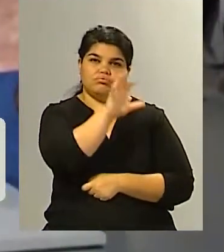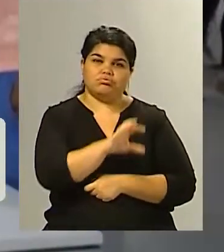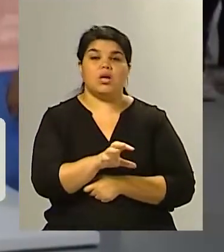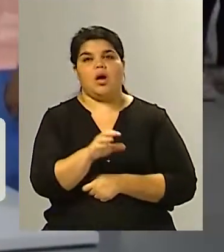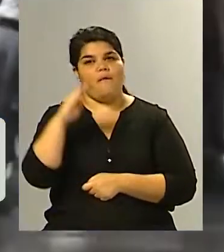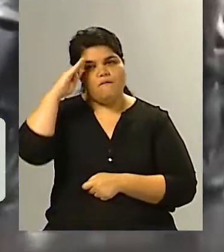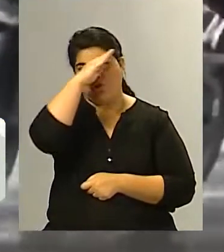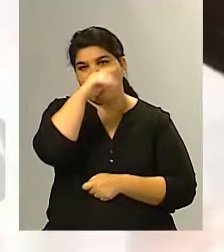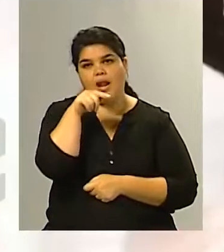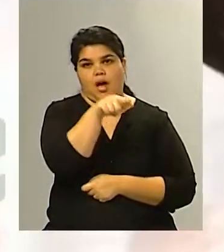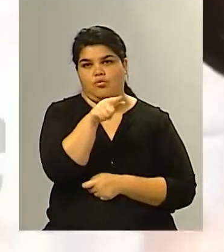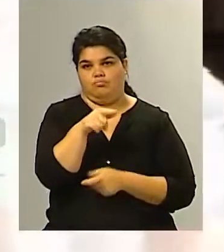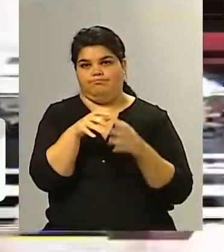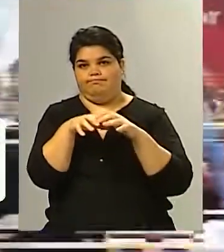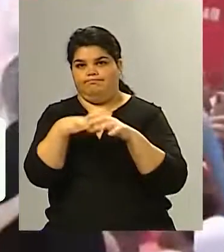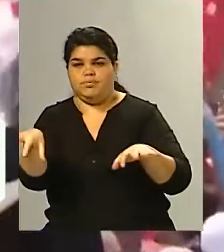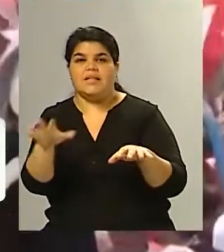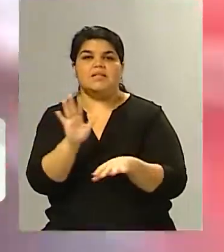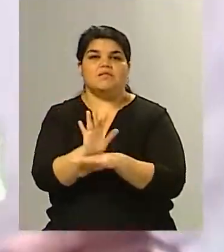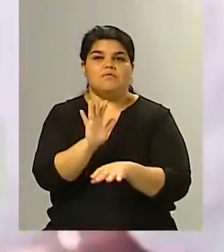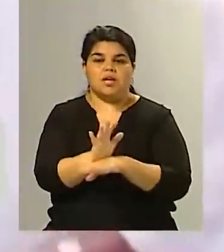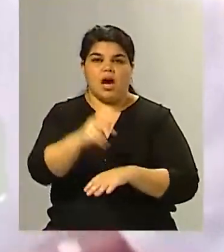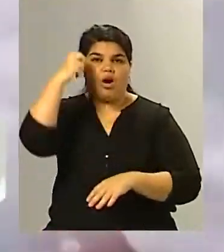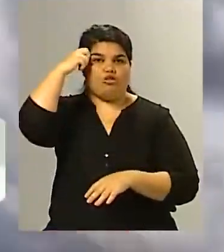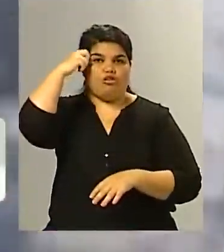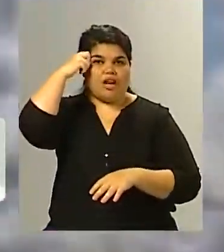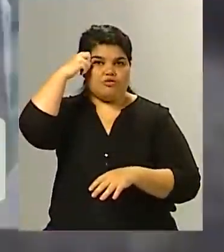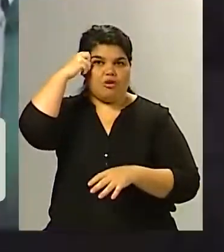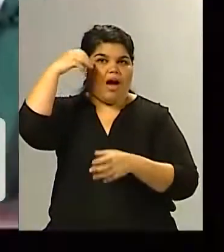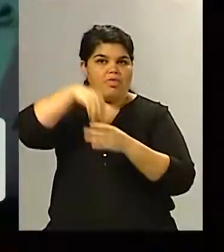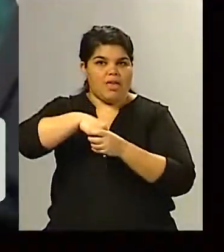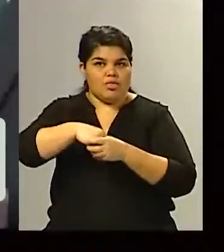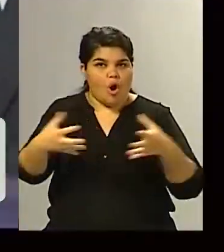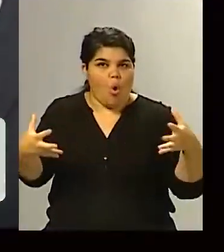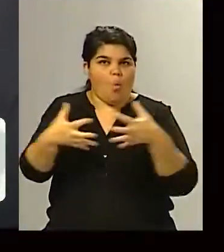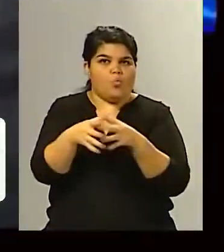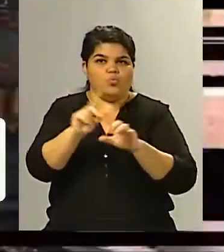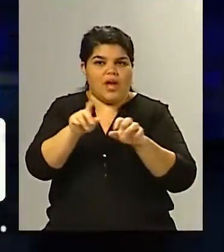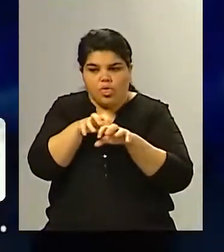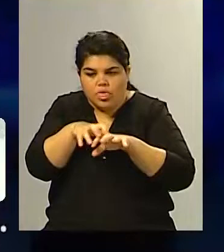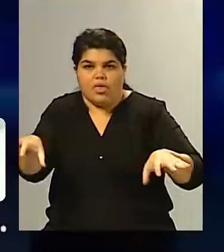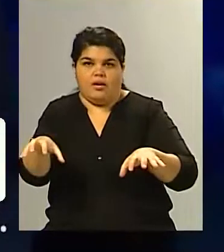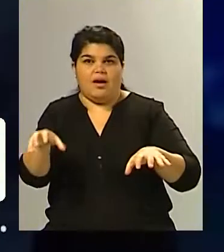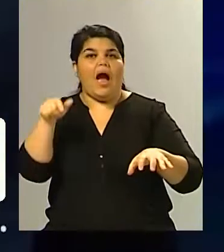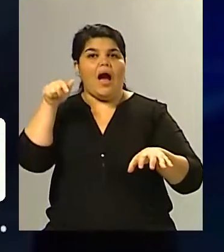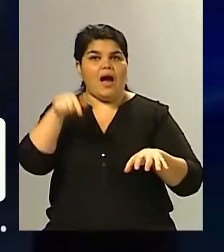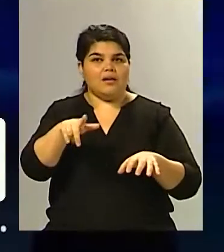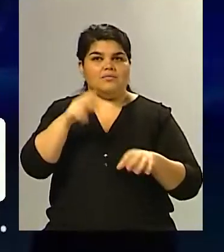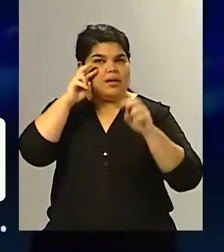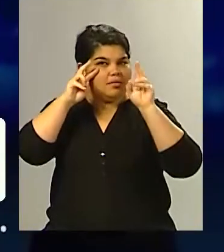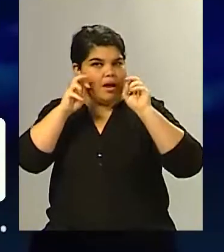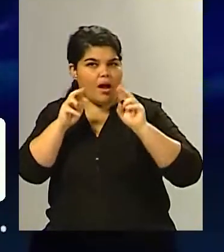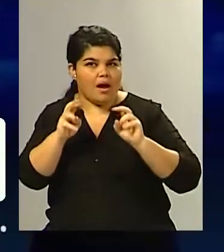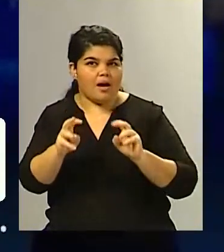Así que va a tener un Congreso en contra. Y ahí es donde tenemos un escenario muy interesante para ver respecto